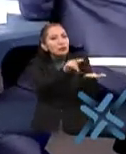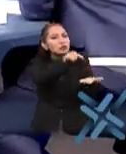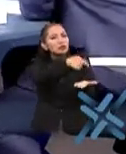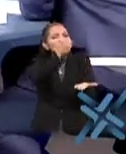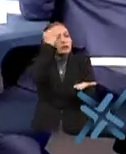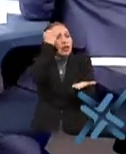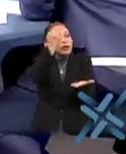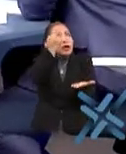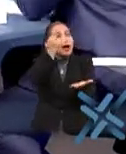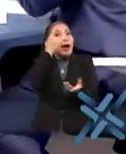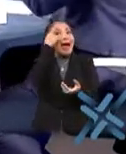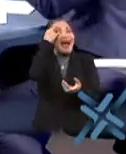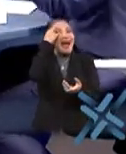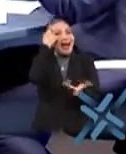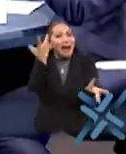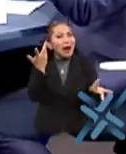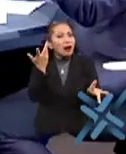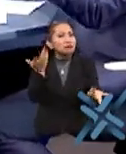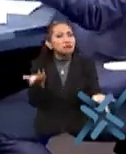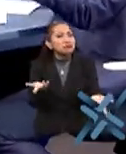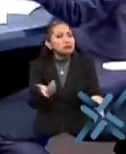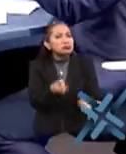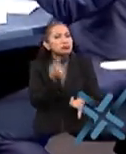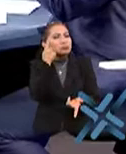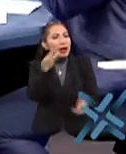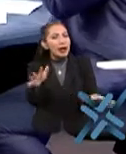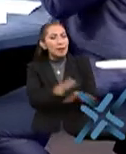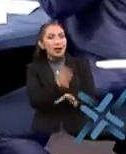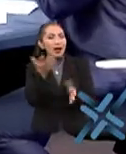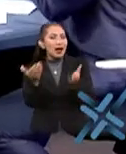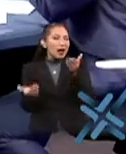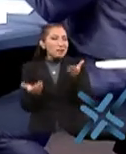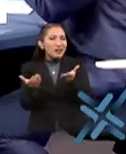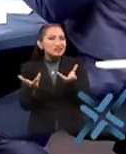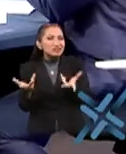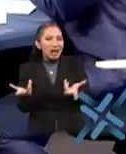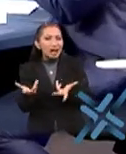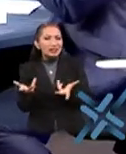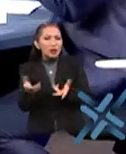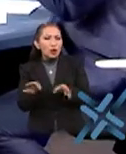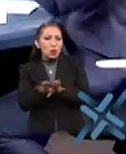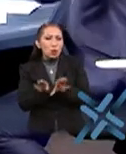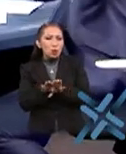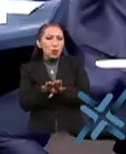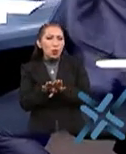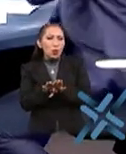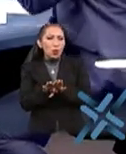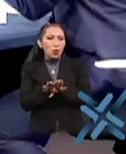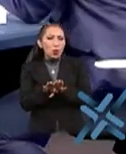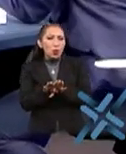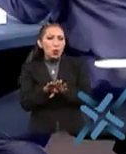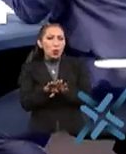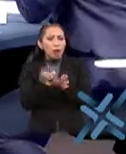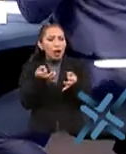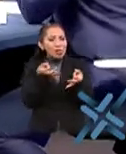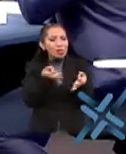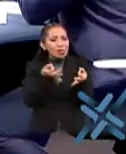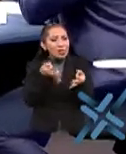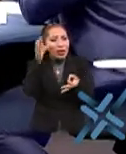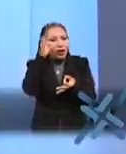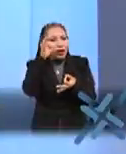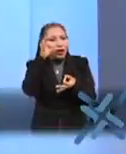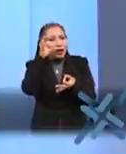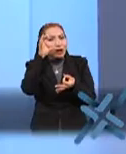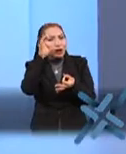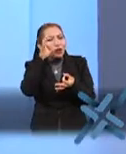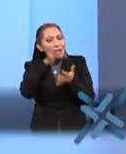idea que te apareció para revertir lo que a veces genera un poco de culto a la lectura, ¿no? Tengo que ser